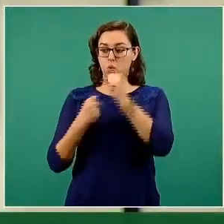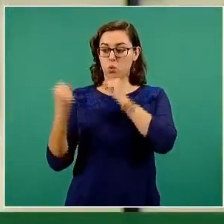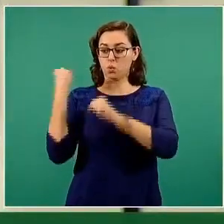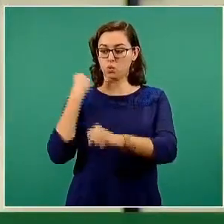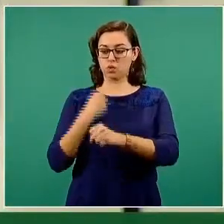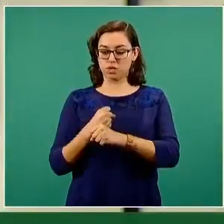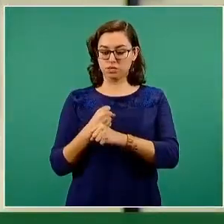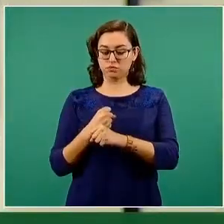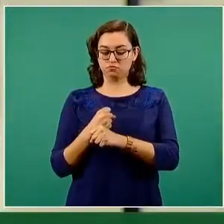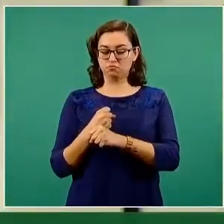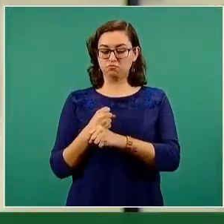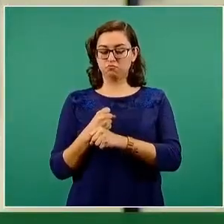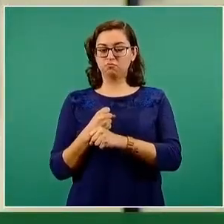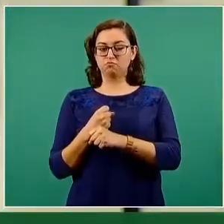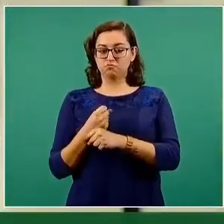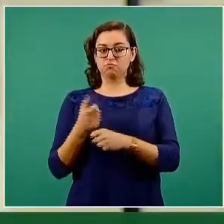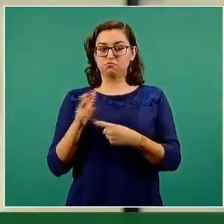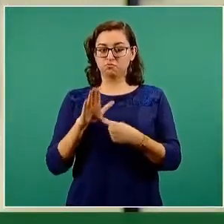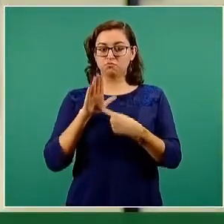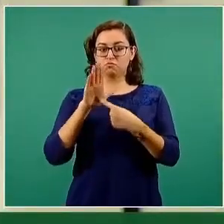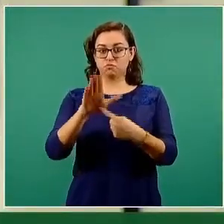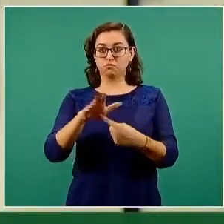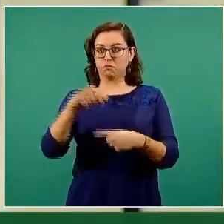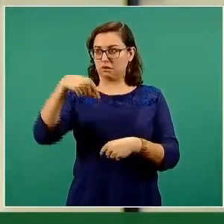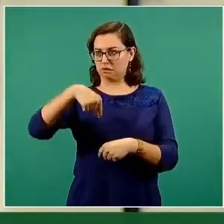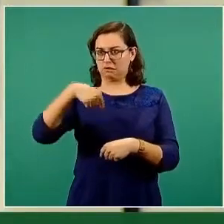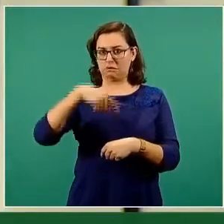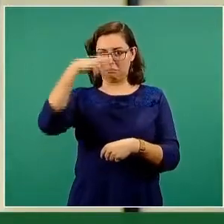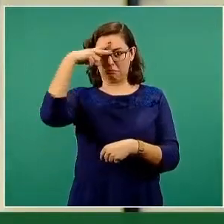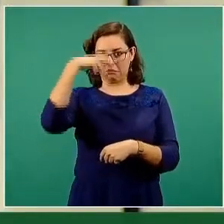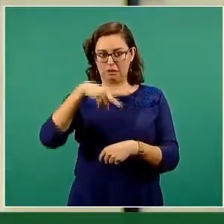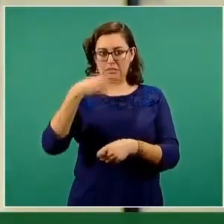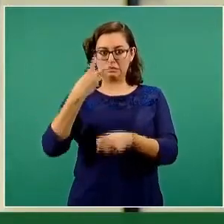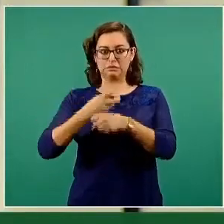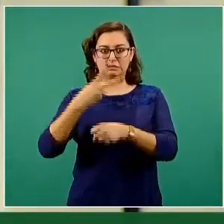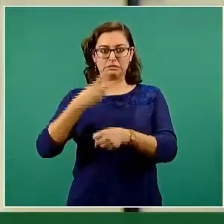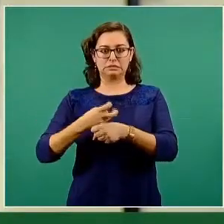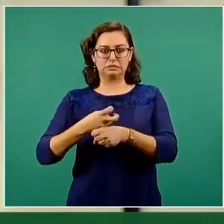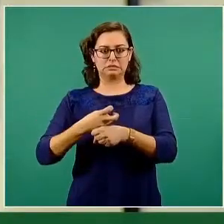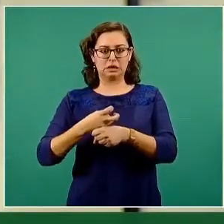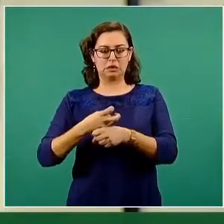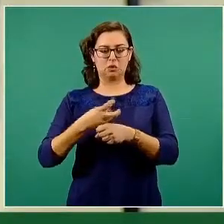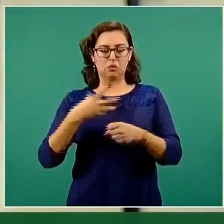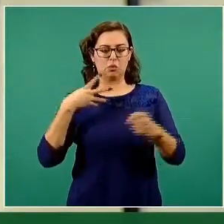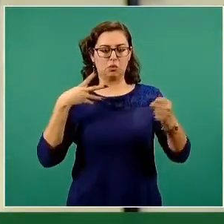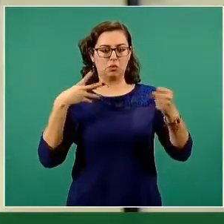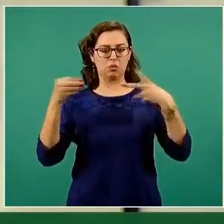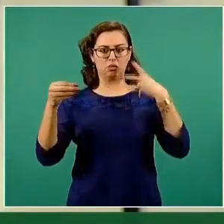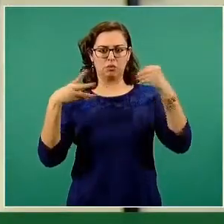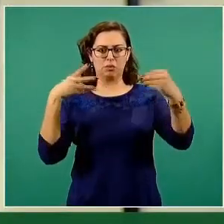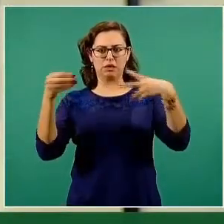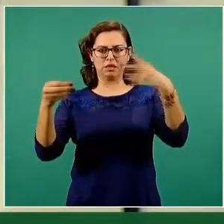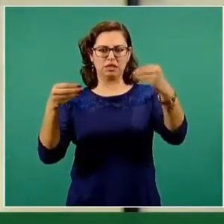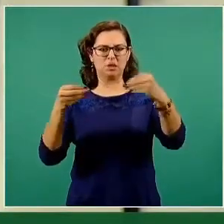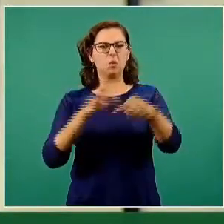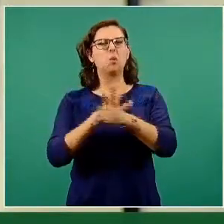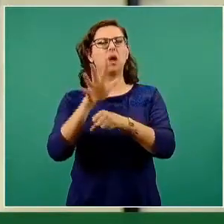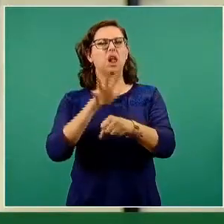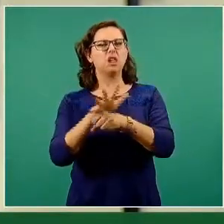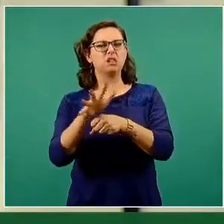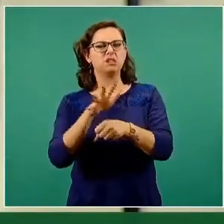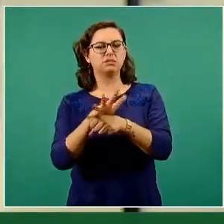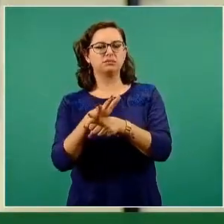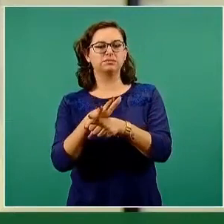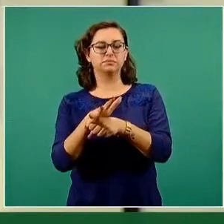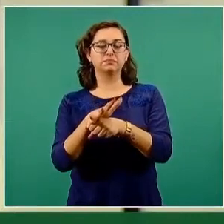segunda pandemia, que incluso le pregunté qué era la pandemia de las fake news, y también le había preguntado que